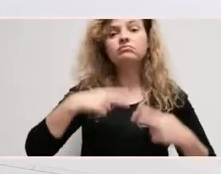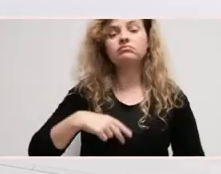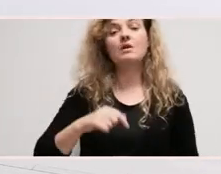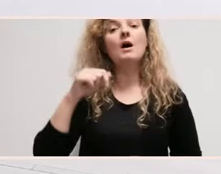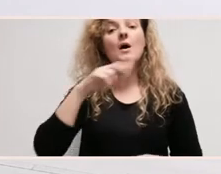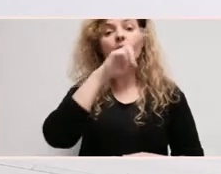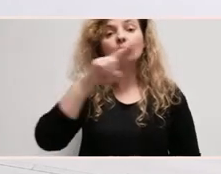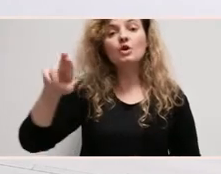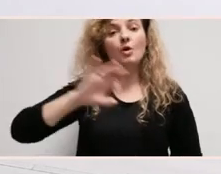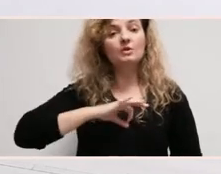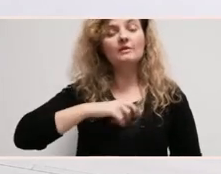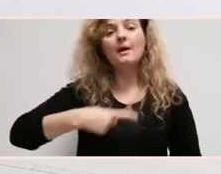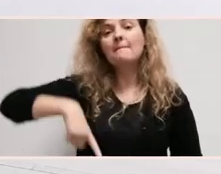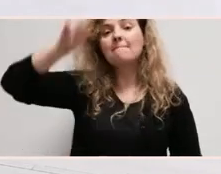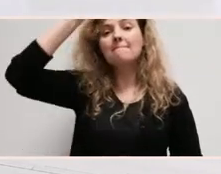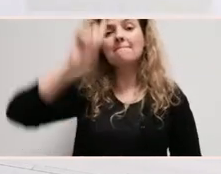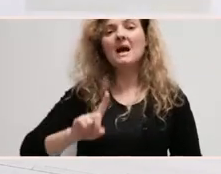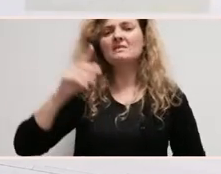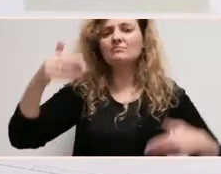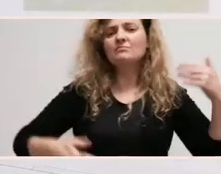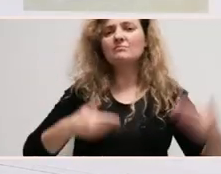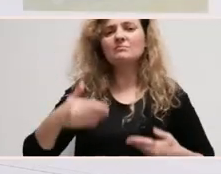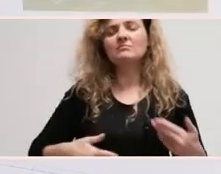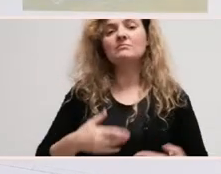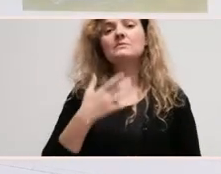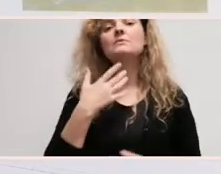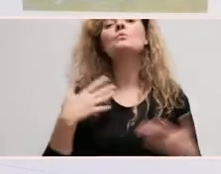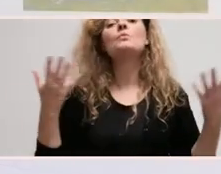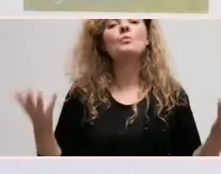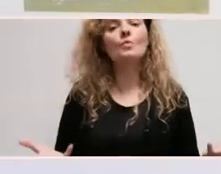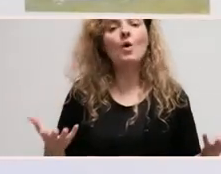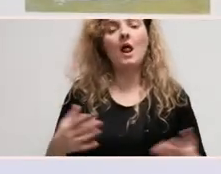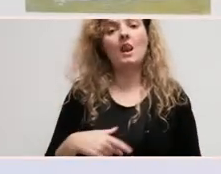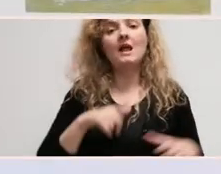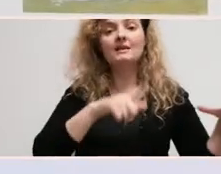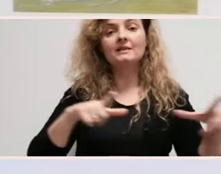las salas dedicadas a Castelao. También a las colecciones de arqueología.